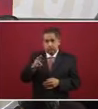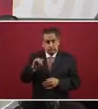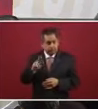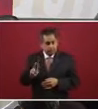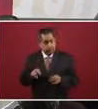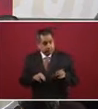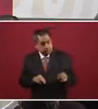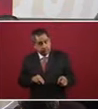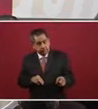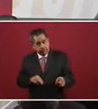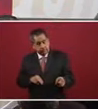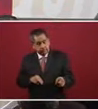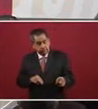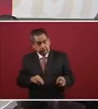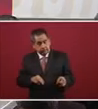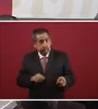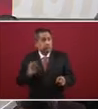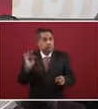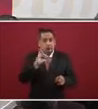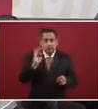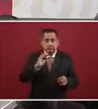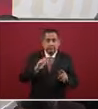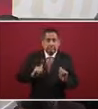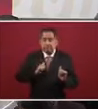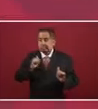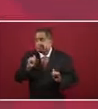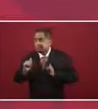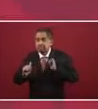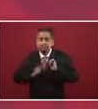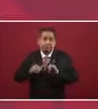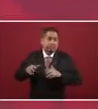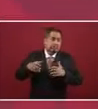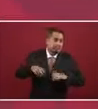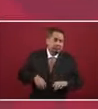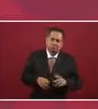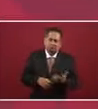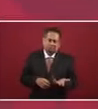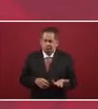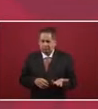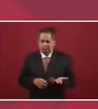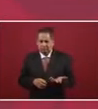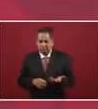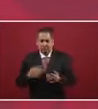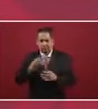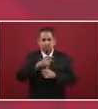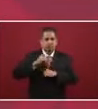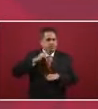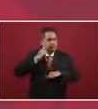estuviese sacando provecho personal de su cargo,